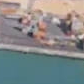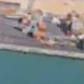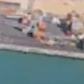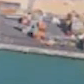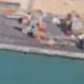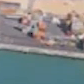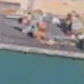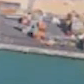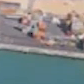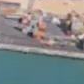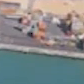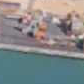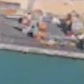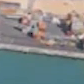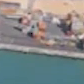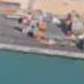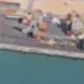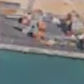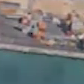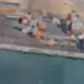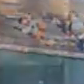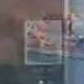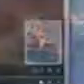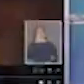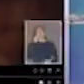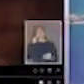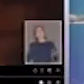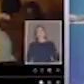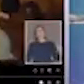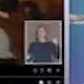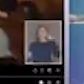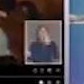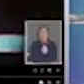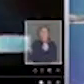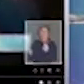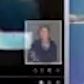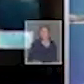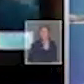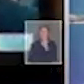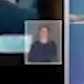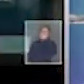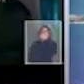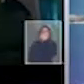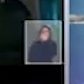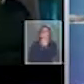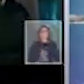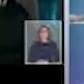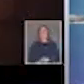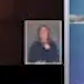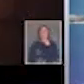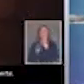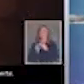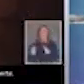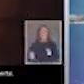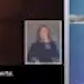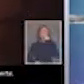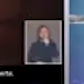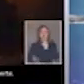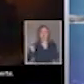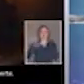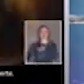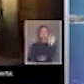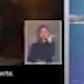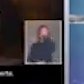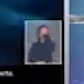mejor estrategia, sino que está disponible para todos, que no hay limitación para acceder a ella, ¿verdad? Y es precisamente en estos grupos etarios